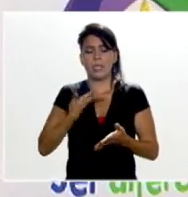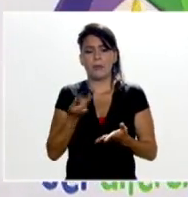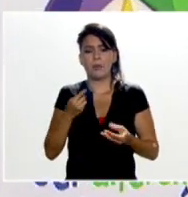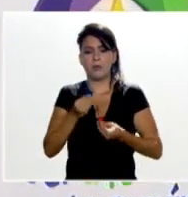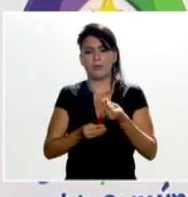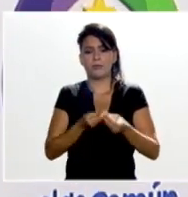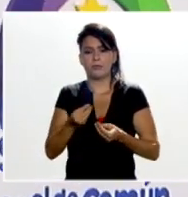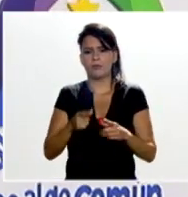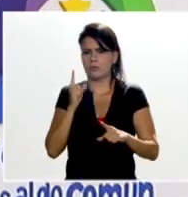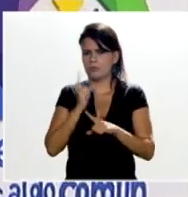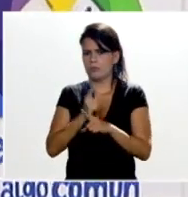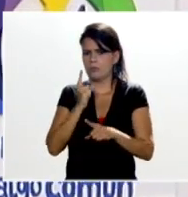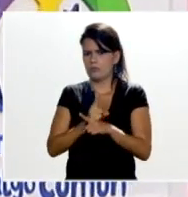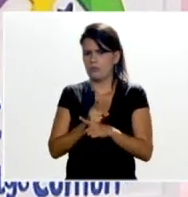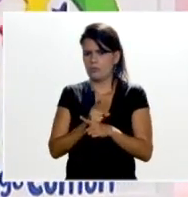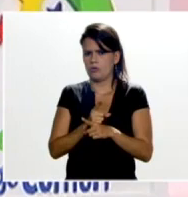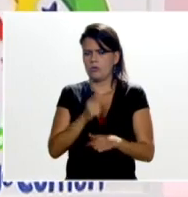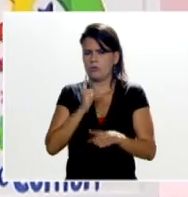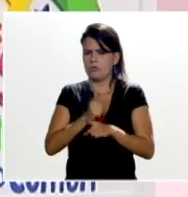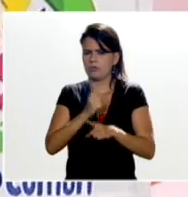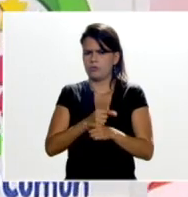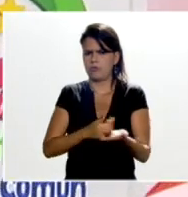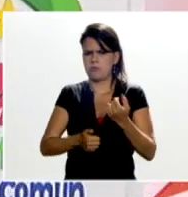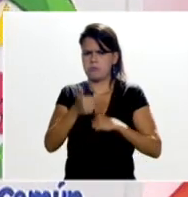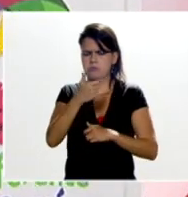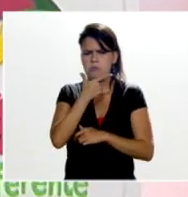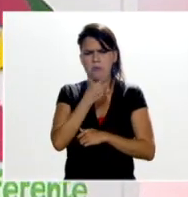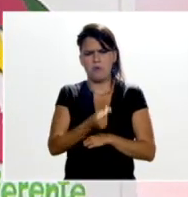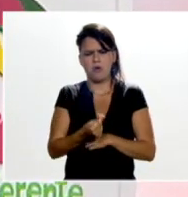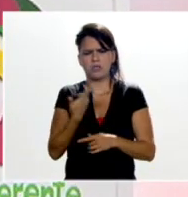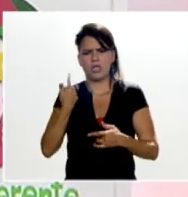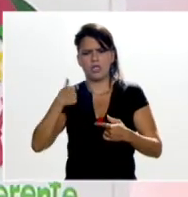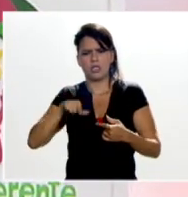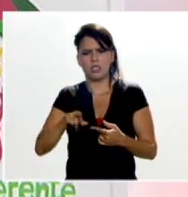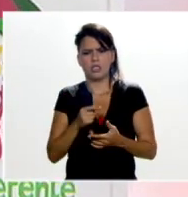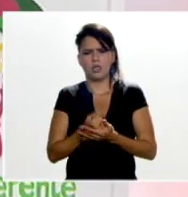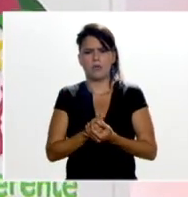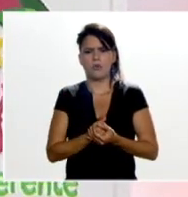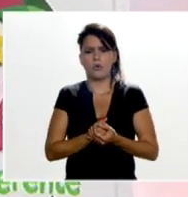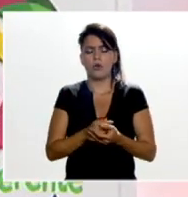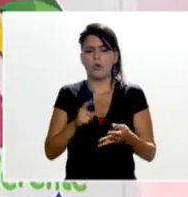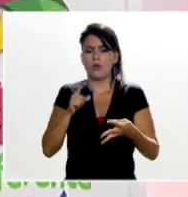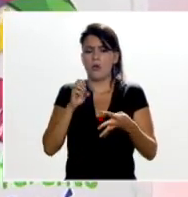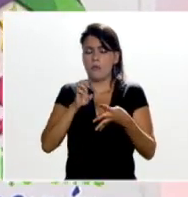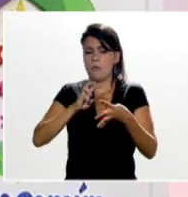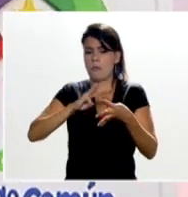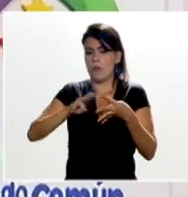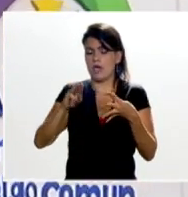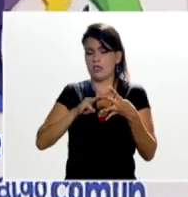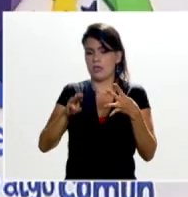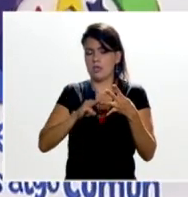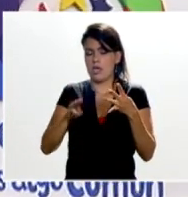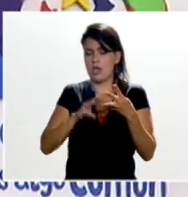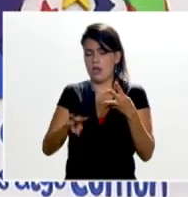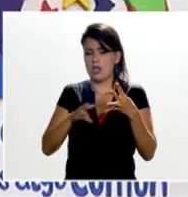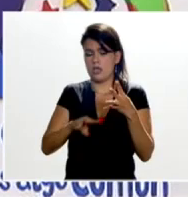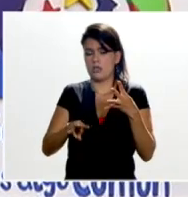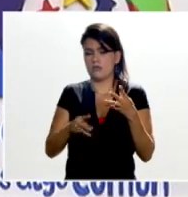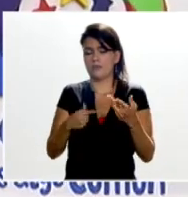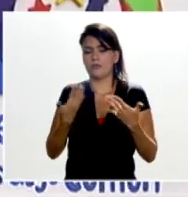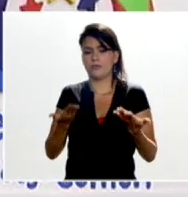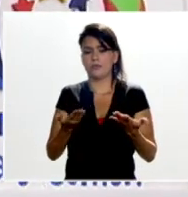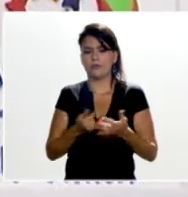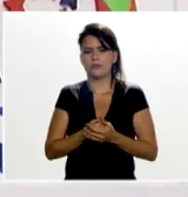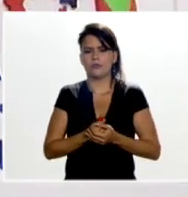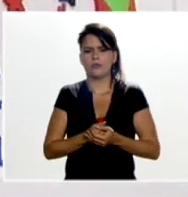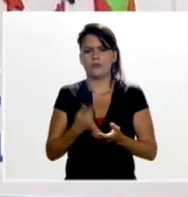colocar un reto bien sencillo. Aquí tenemos algunos de los materiales que corresponden a.